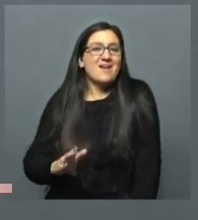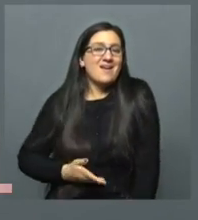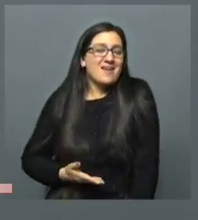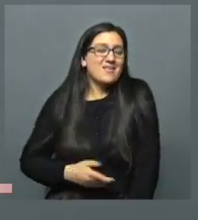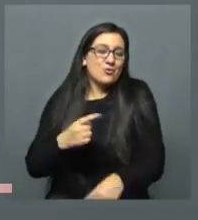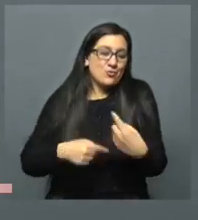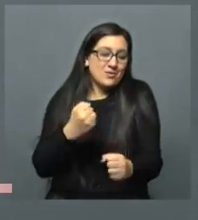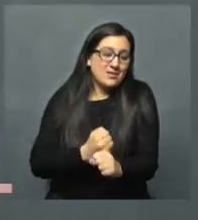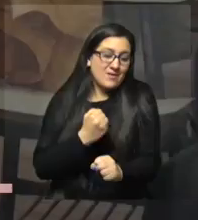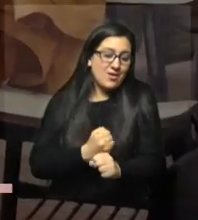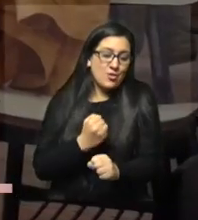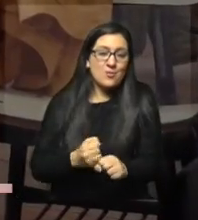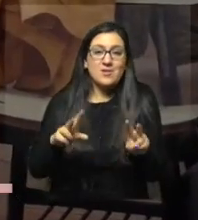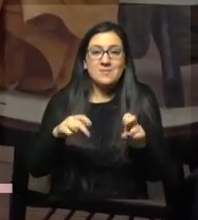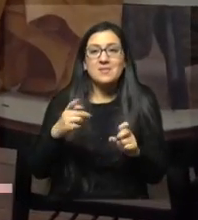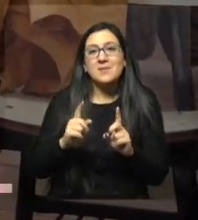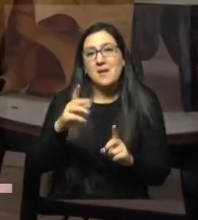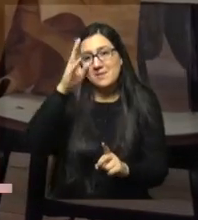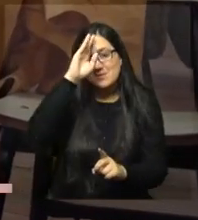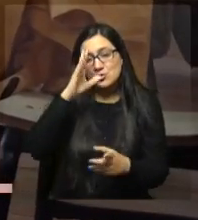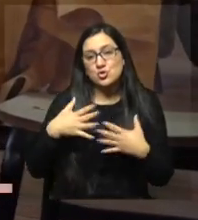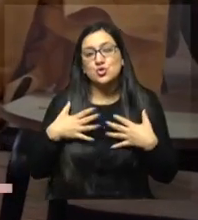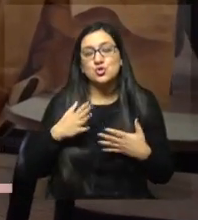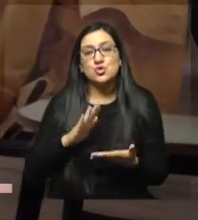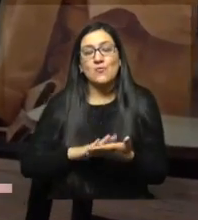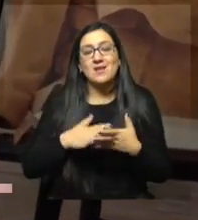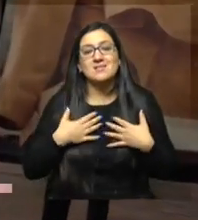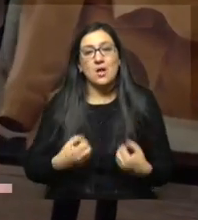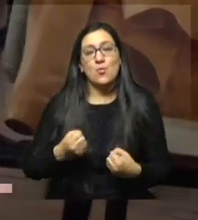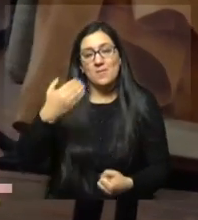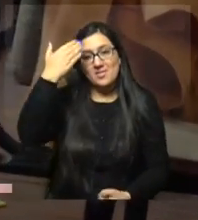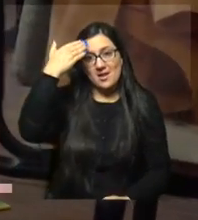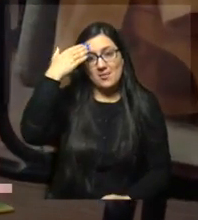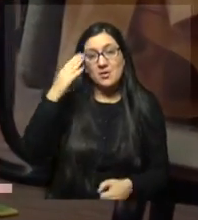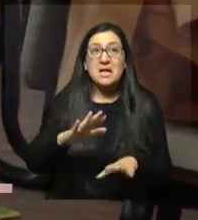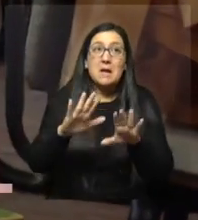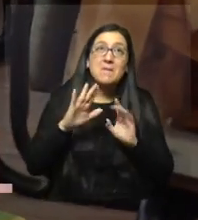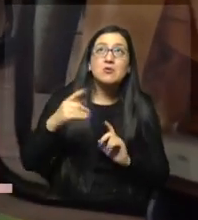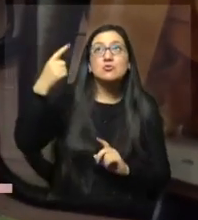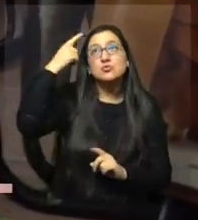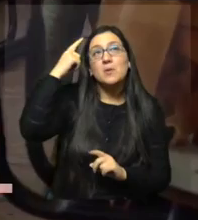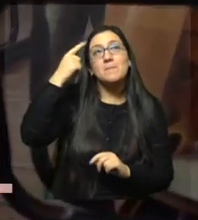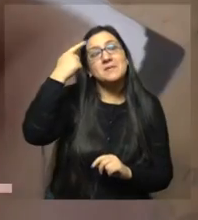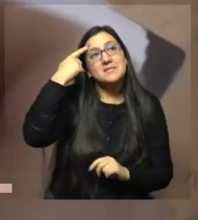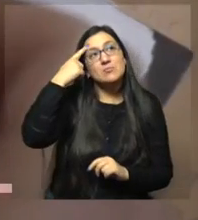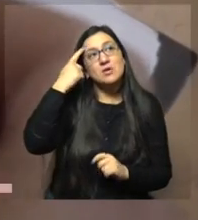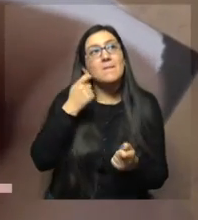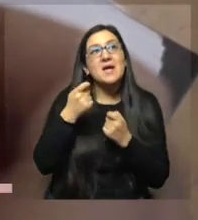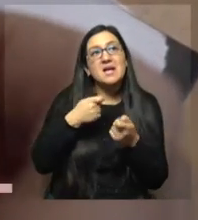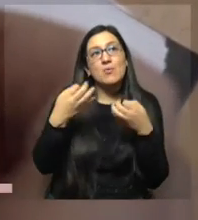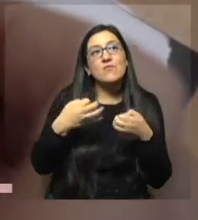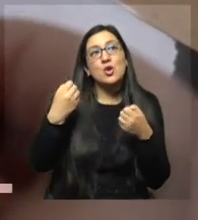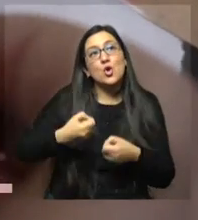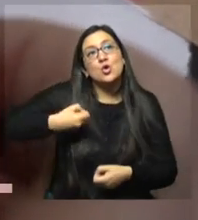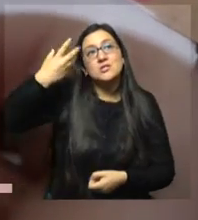temática. Además, creo que aprendimos muchísimo sobre la salud mental en sí, porque tal vez nosotros creemos que manejamos los conceptos, pero no es así.